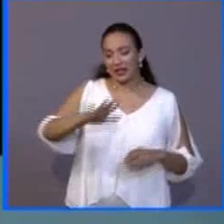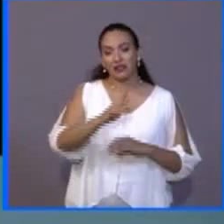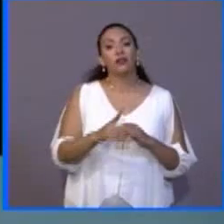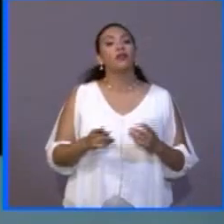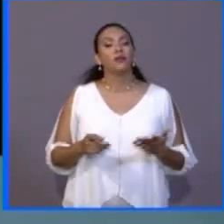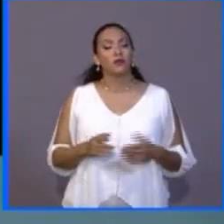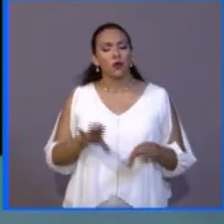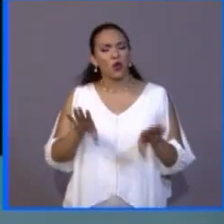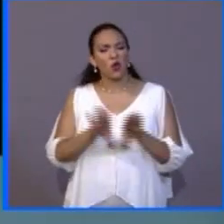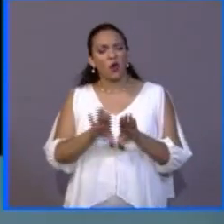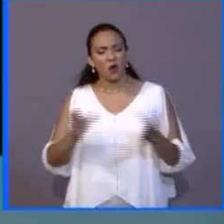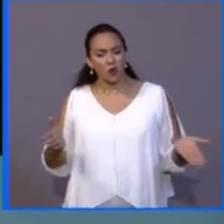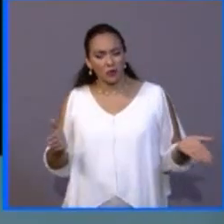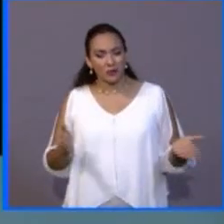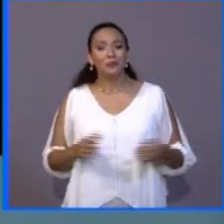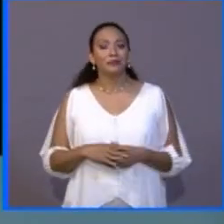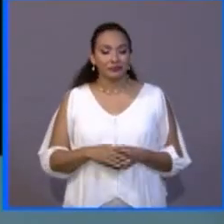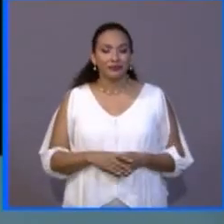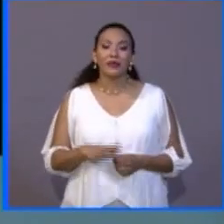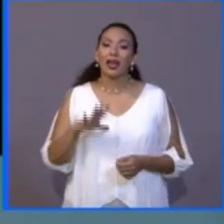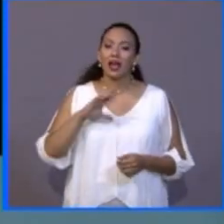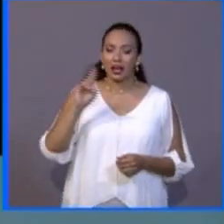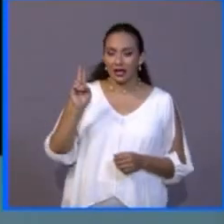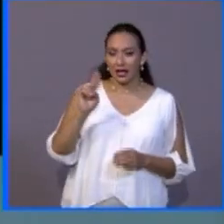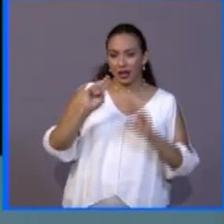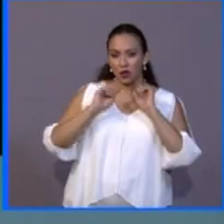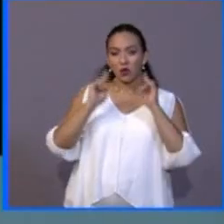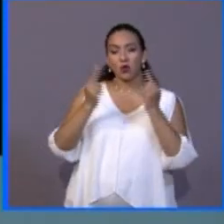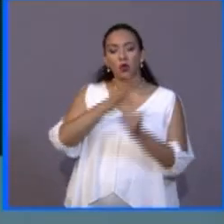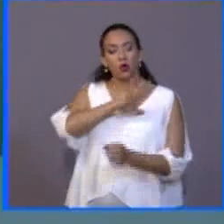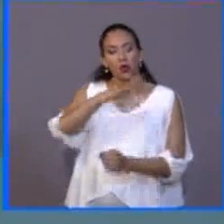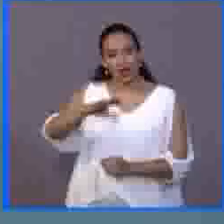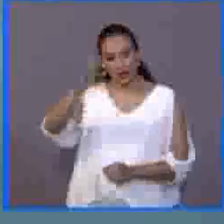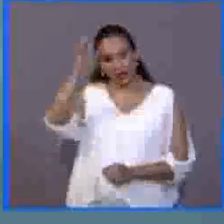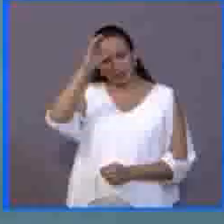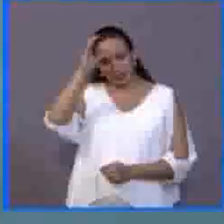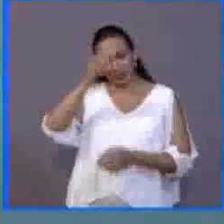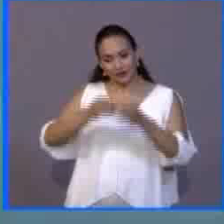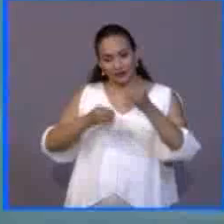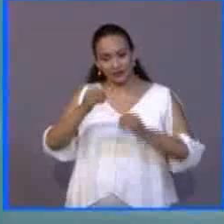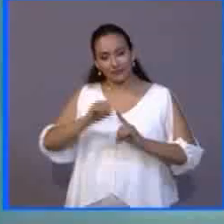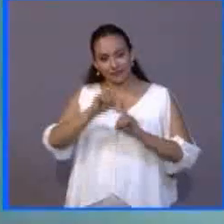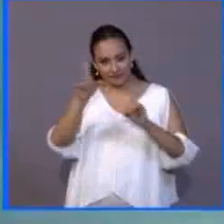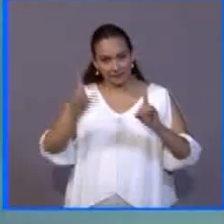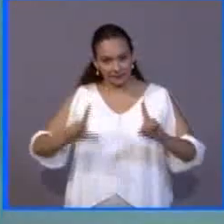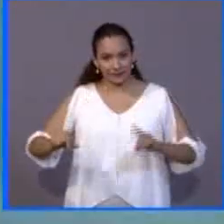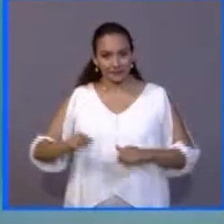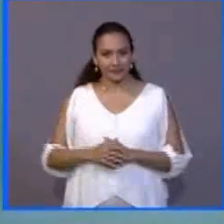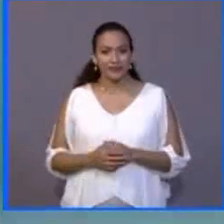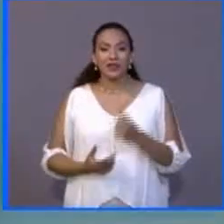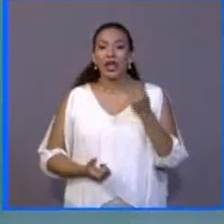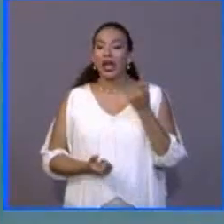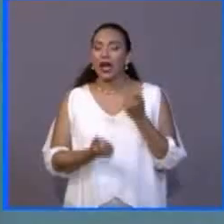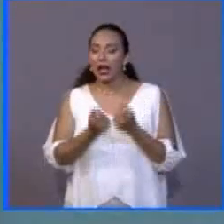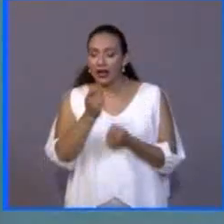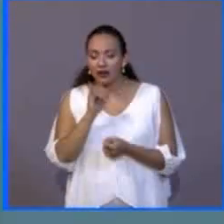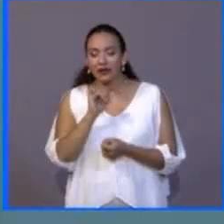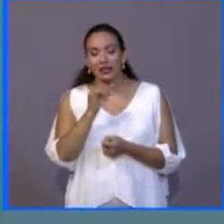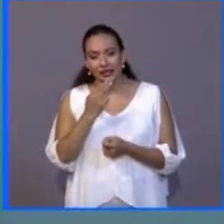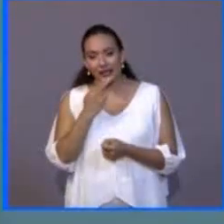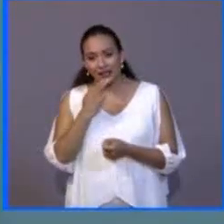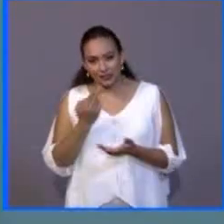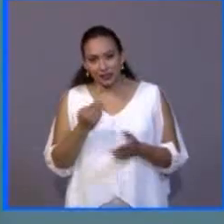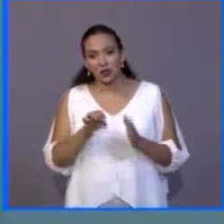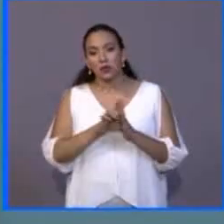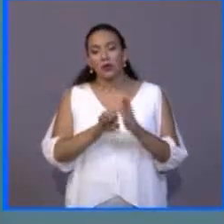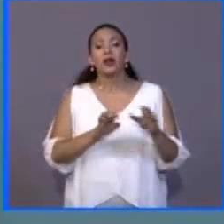acciones informadas, señaló la Unidad General de Conocimiento Científico y Derechos Humanos de la Suprema Corte. Algunas acciones que pueden servir de